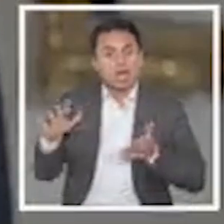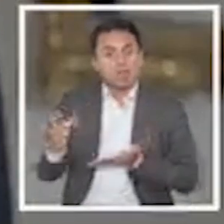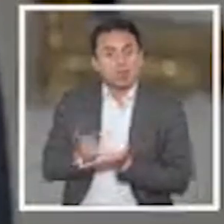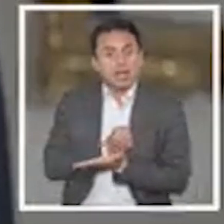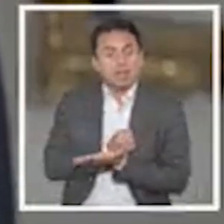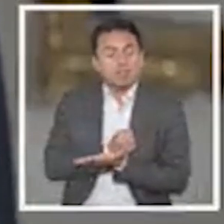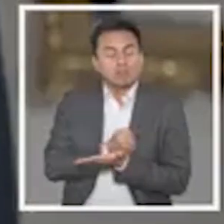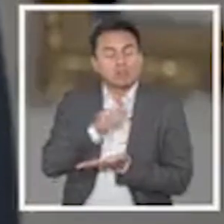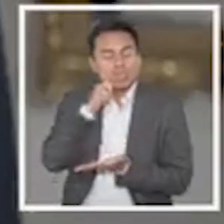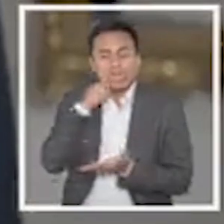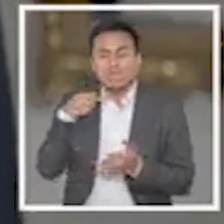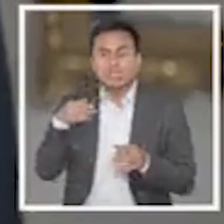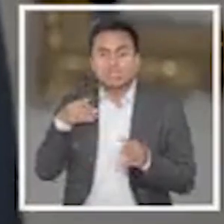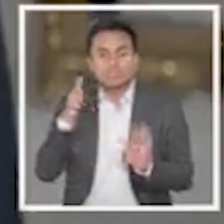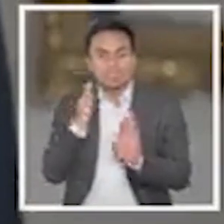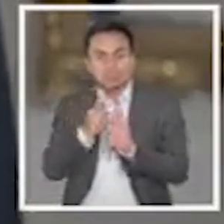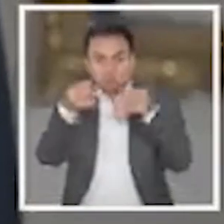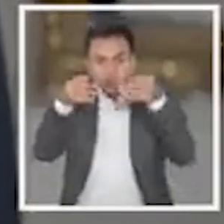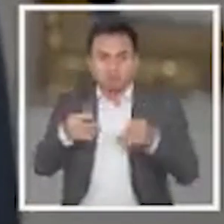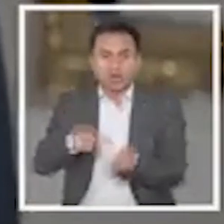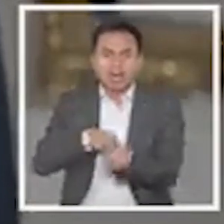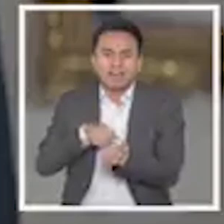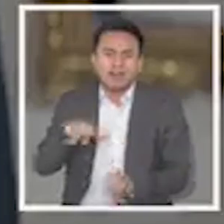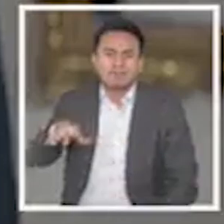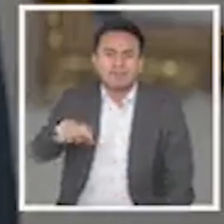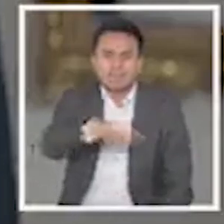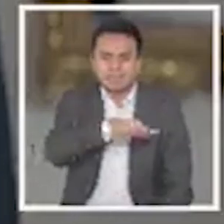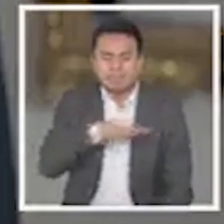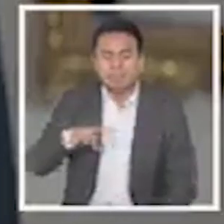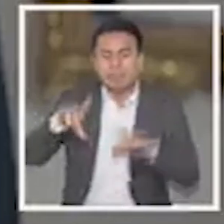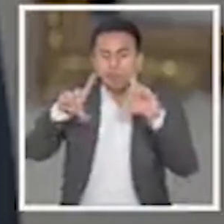logrado tener un efecto directo y concreto para las familias,